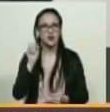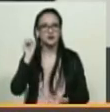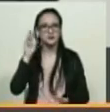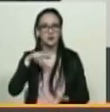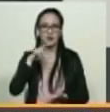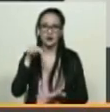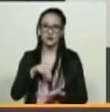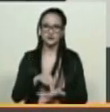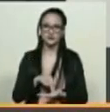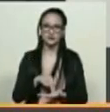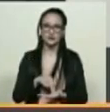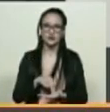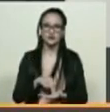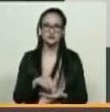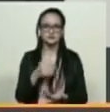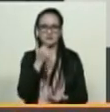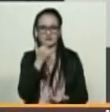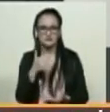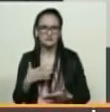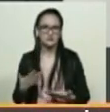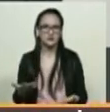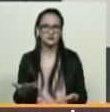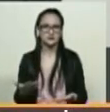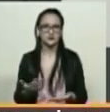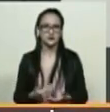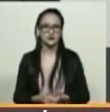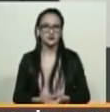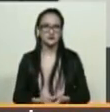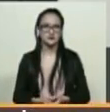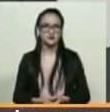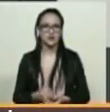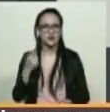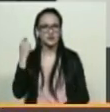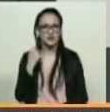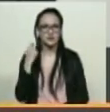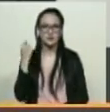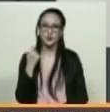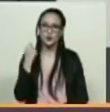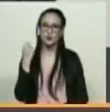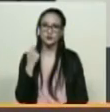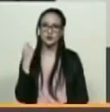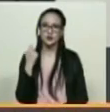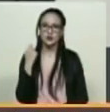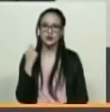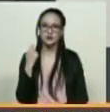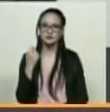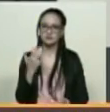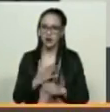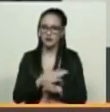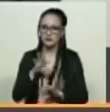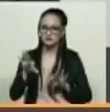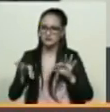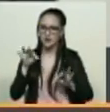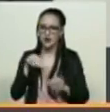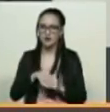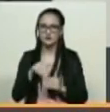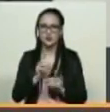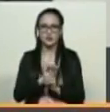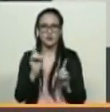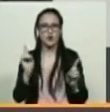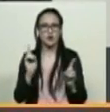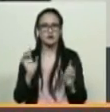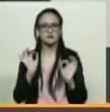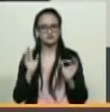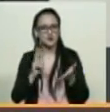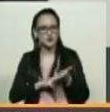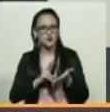Nacional. ¿Qué pasará entonces con los diputados que fueron debidamente escogidos en unas elecciones democráticas,